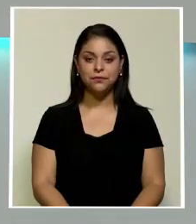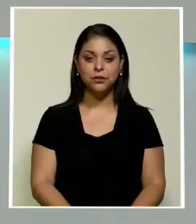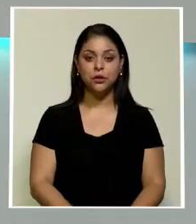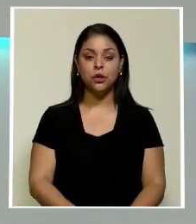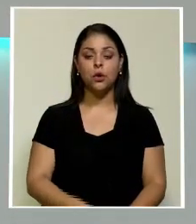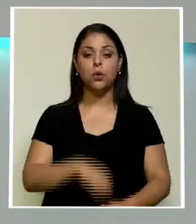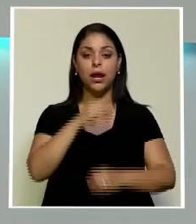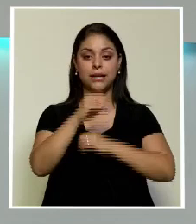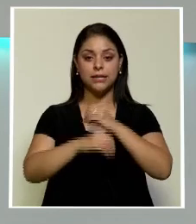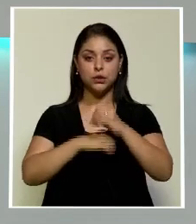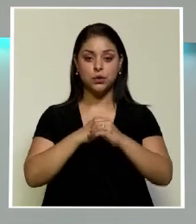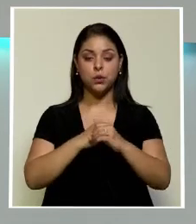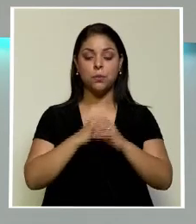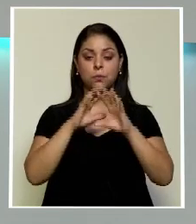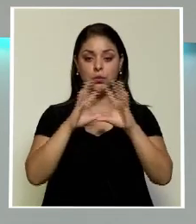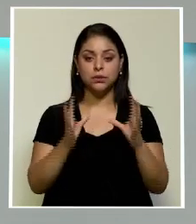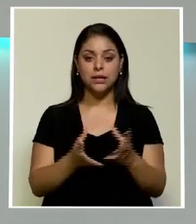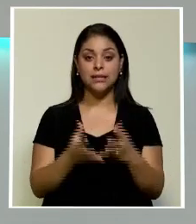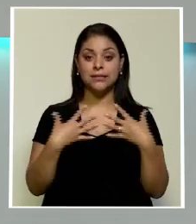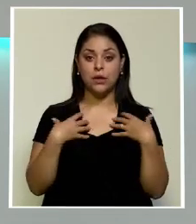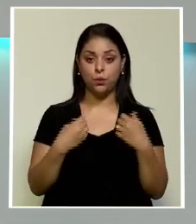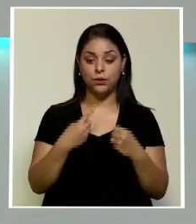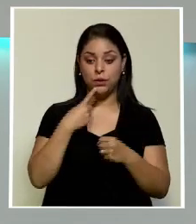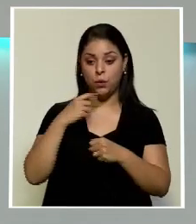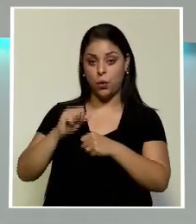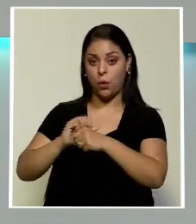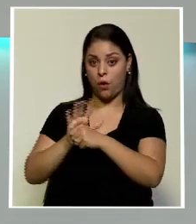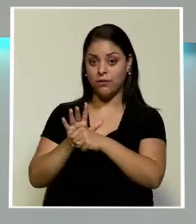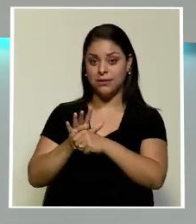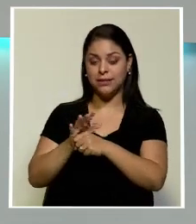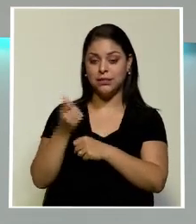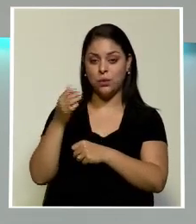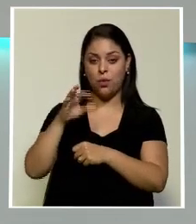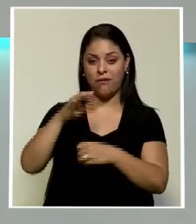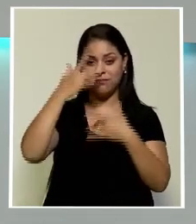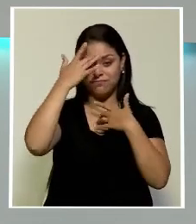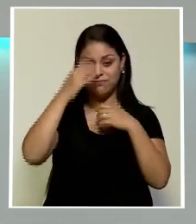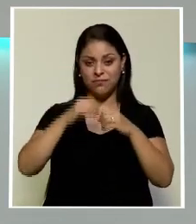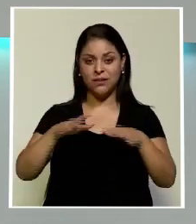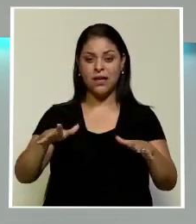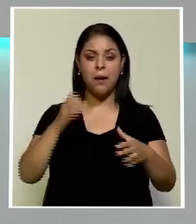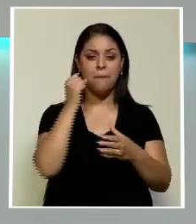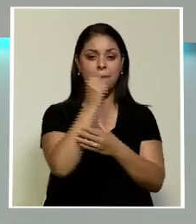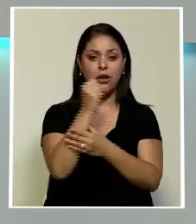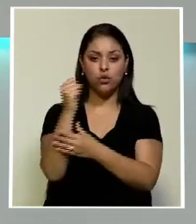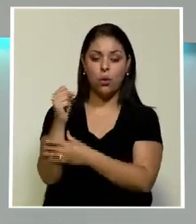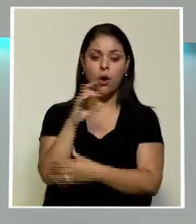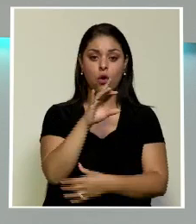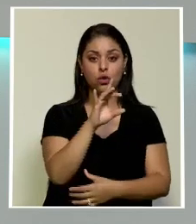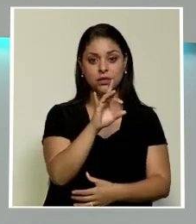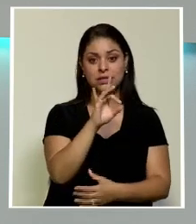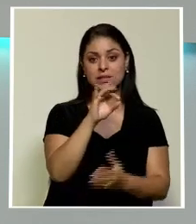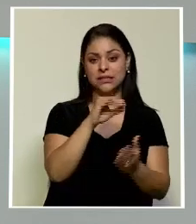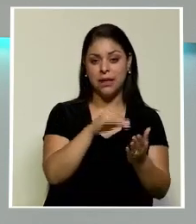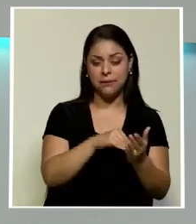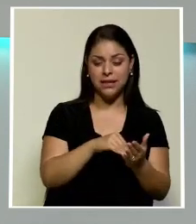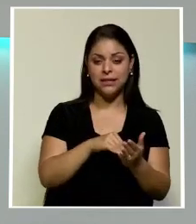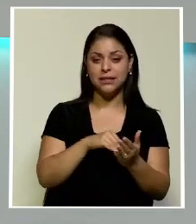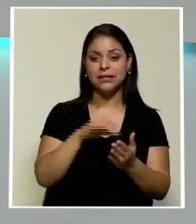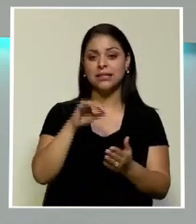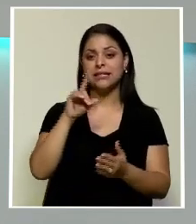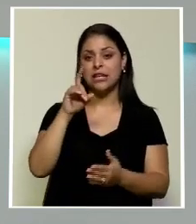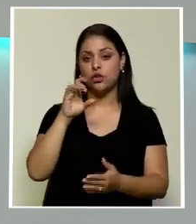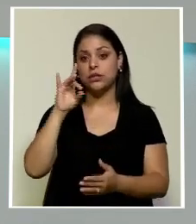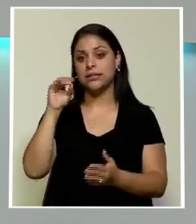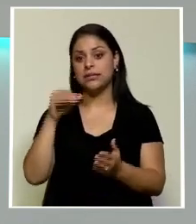Mundial de la Salud indicó que la epidemia de COVID-19 habría matado entre 80.000 a 180.000 trabajadores sanitarios hasta